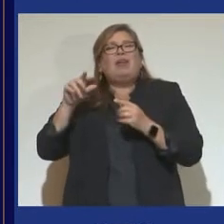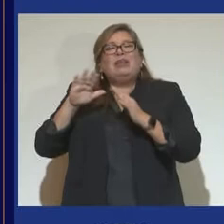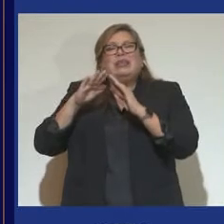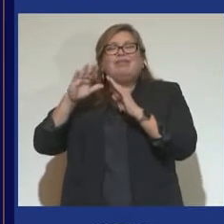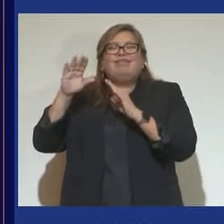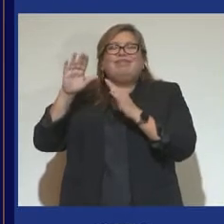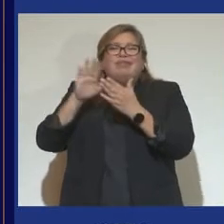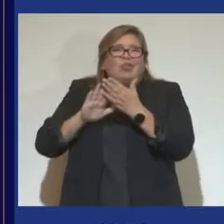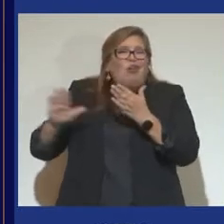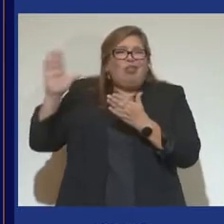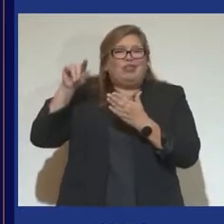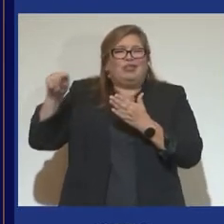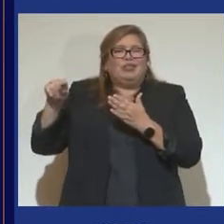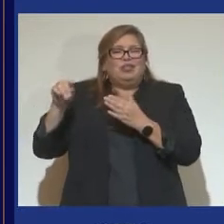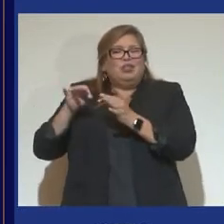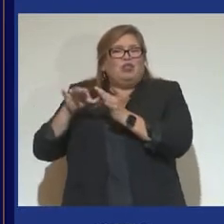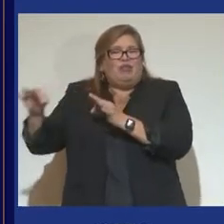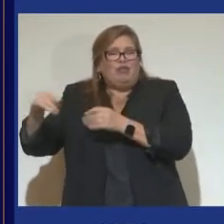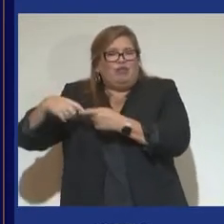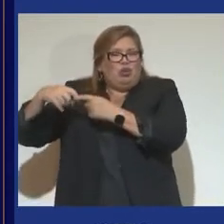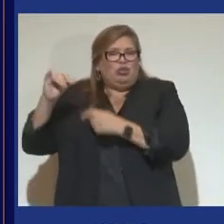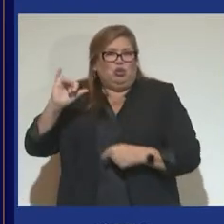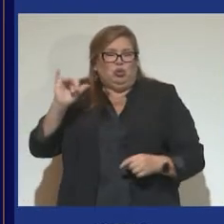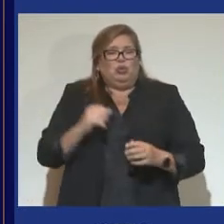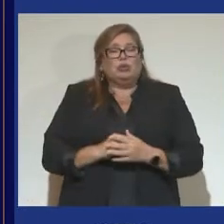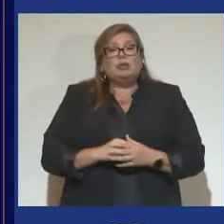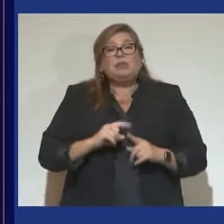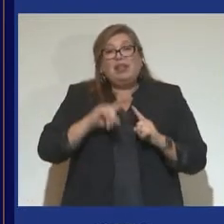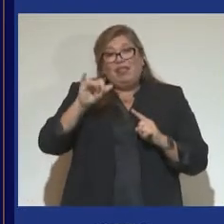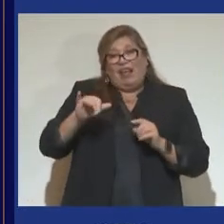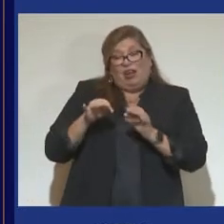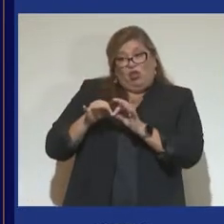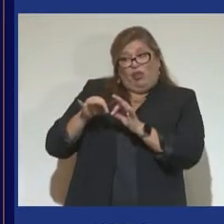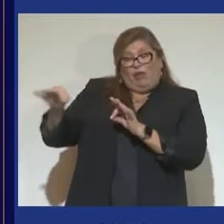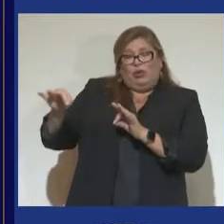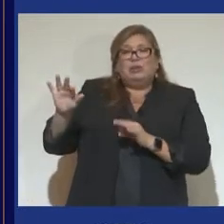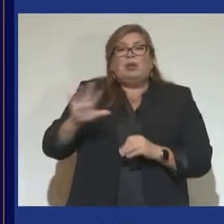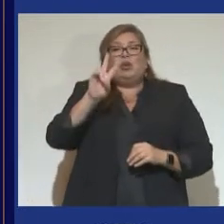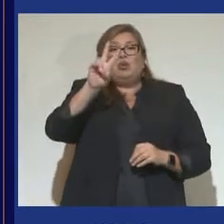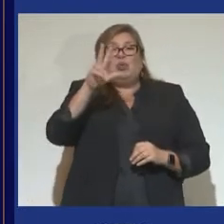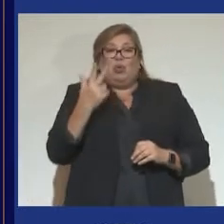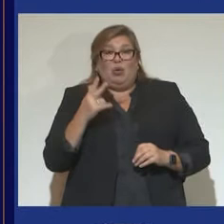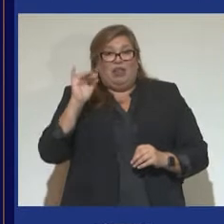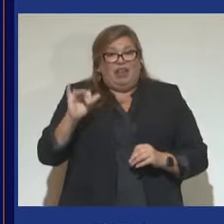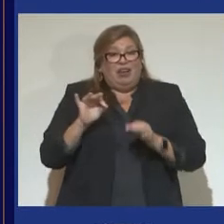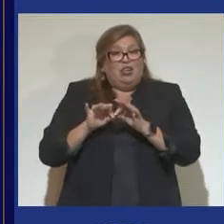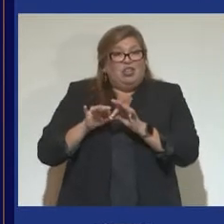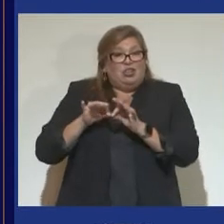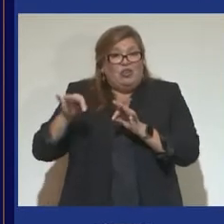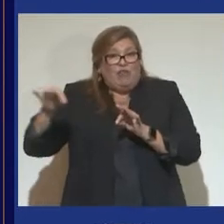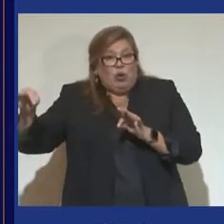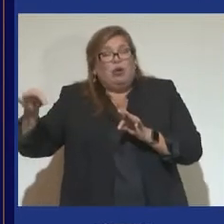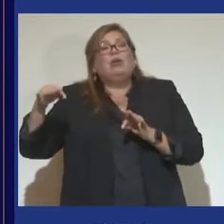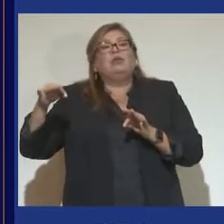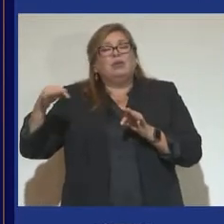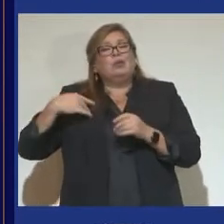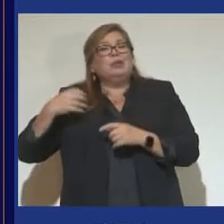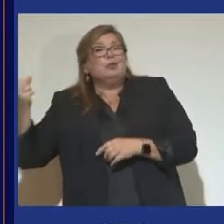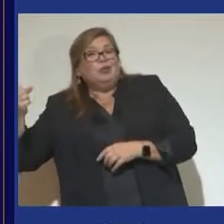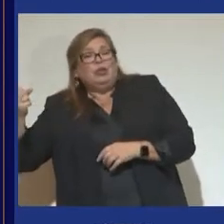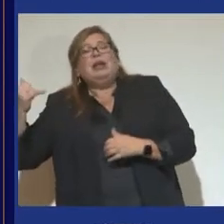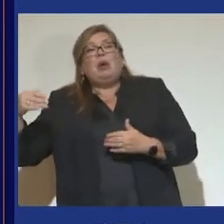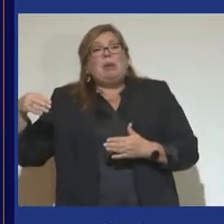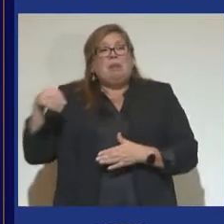y también de quienes gasten hasta el año 14 dos tercios de esos pagos diferidos nos estamos